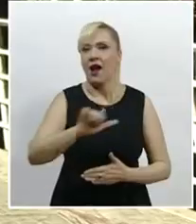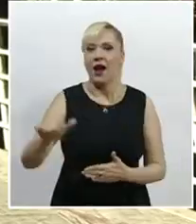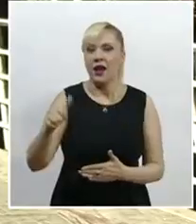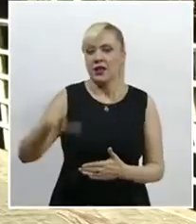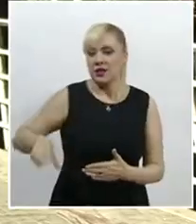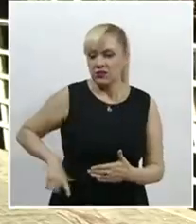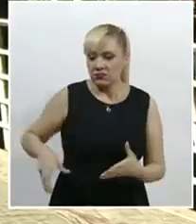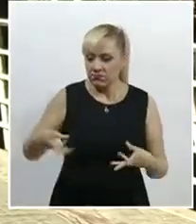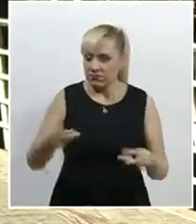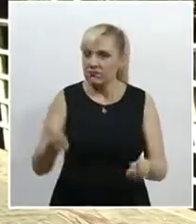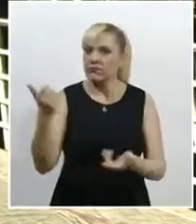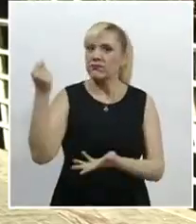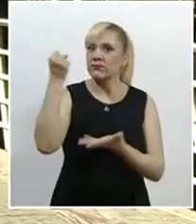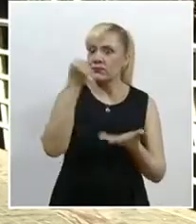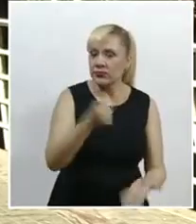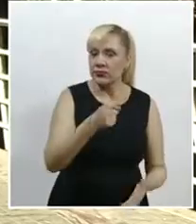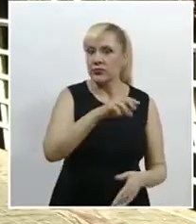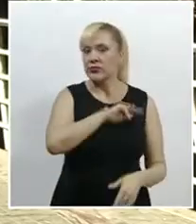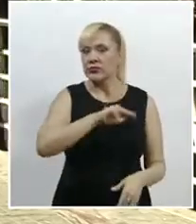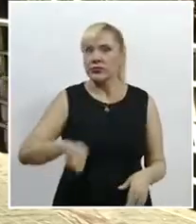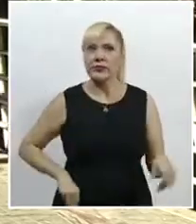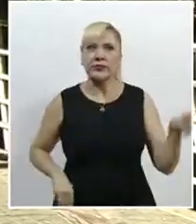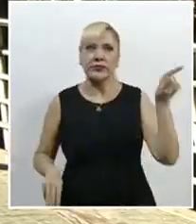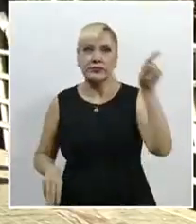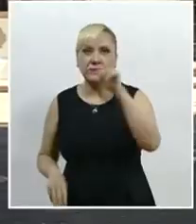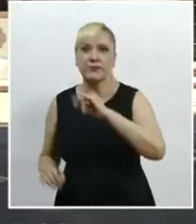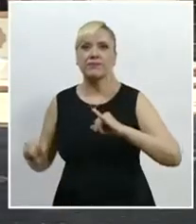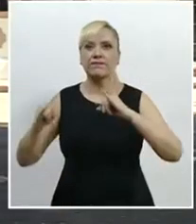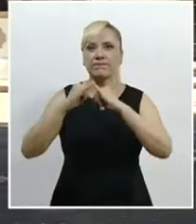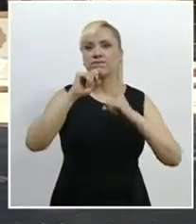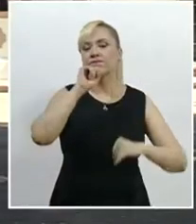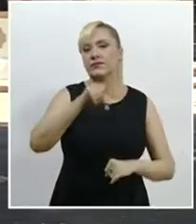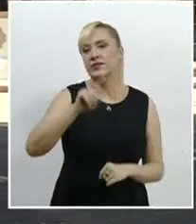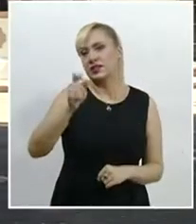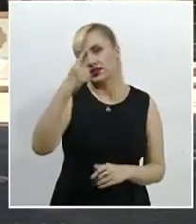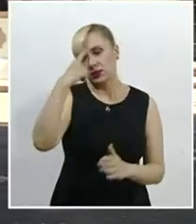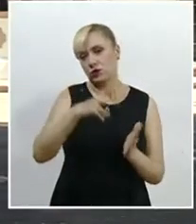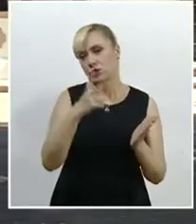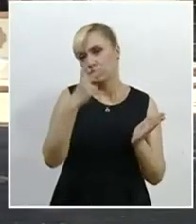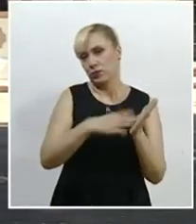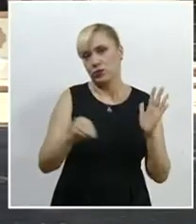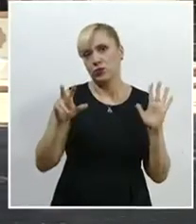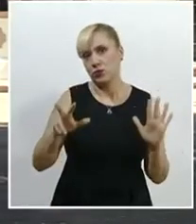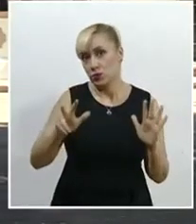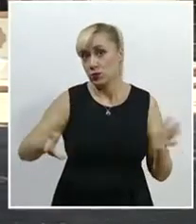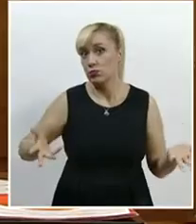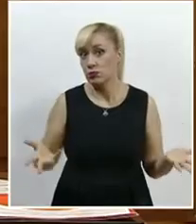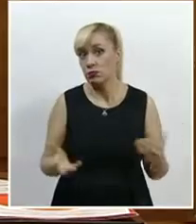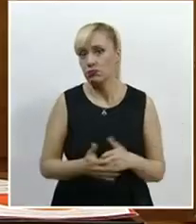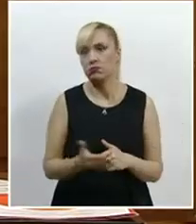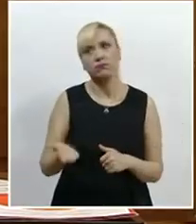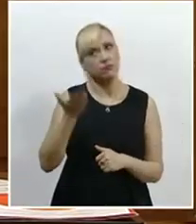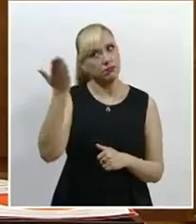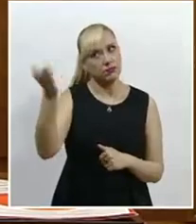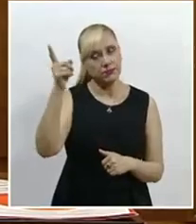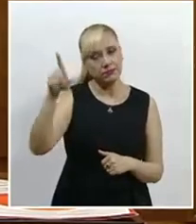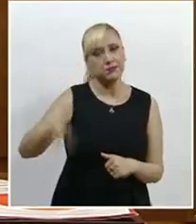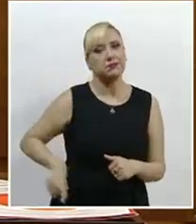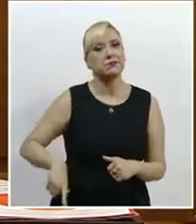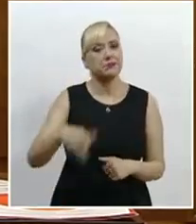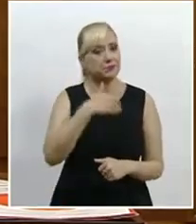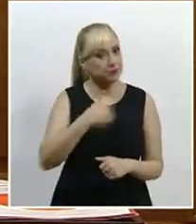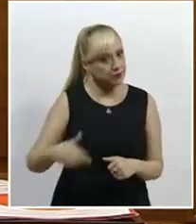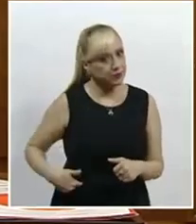varios municipios y entes públicos, así como el informe de la cuenta pública de 2018. Por ello, se ordenó al Ejecutivo Estatal publicar